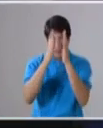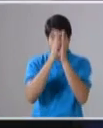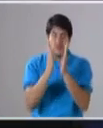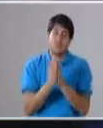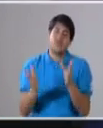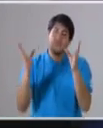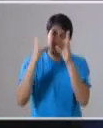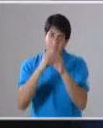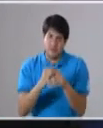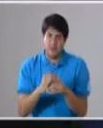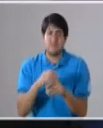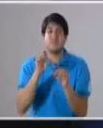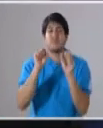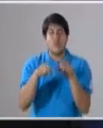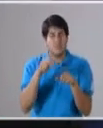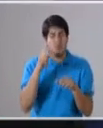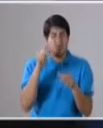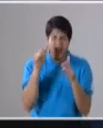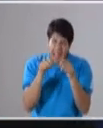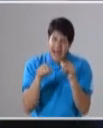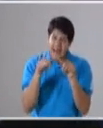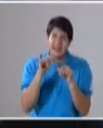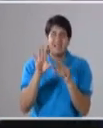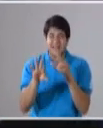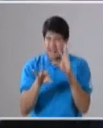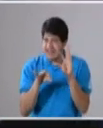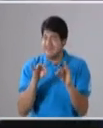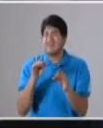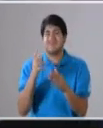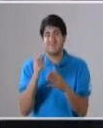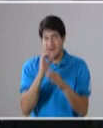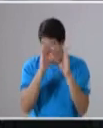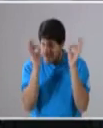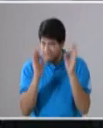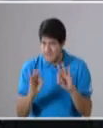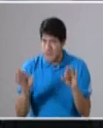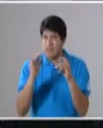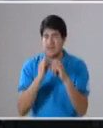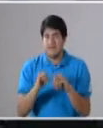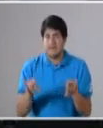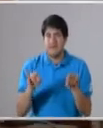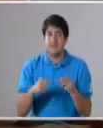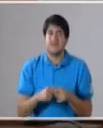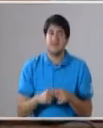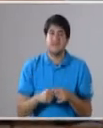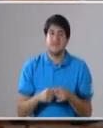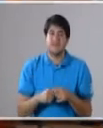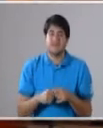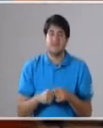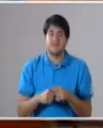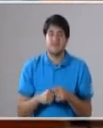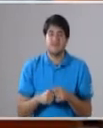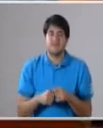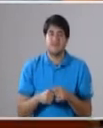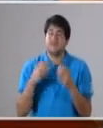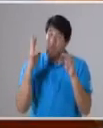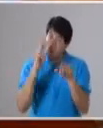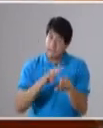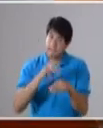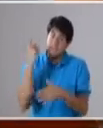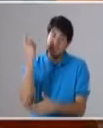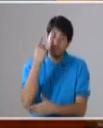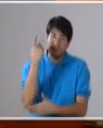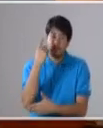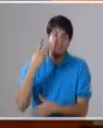facetas, definitivamente. Pero lo importante, más que verlo desde diferentes facetas, aunque fuera la misma, es que